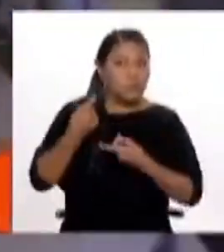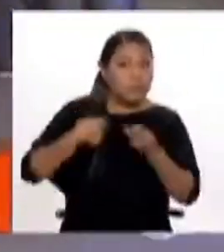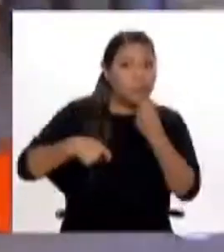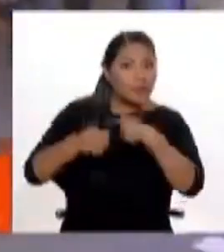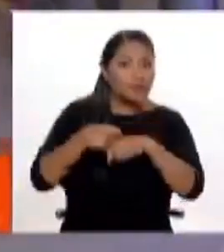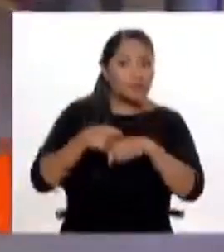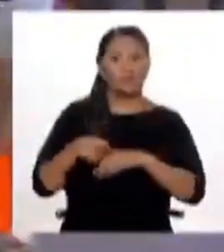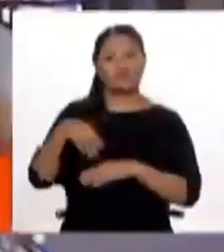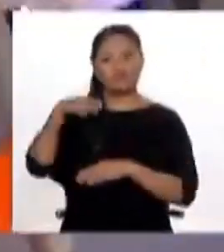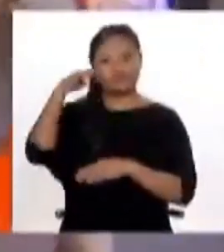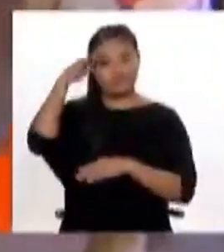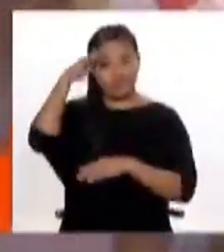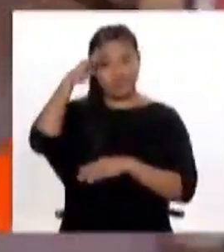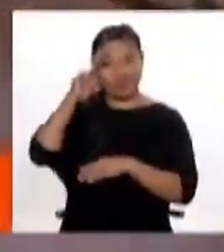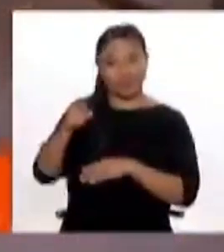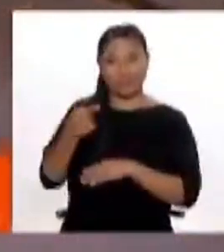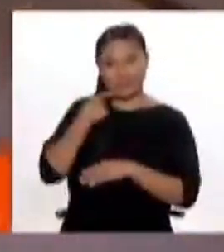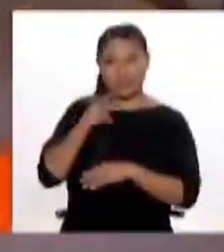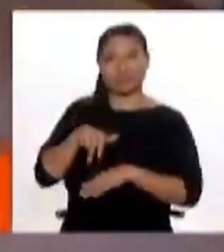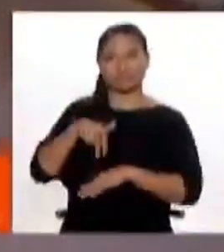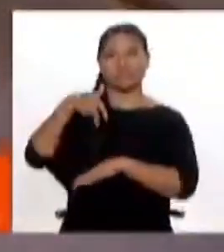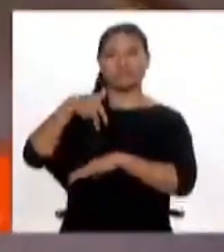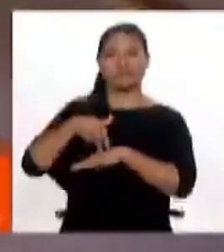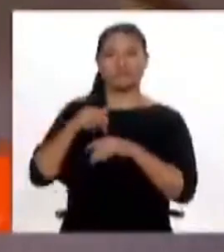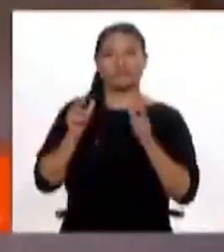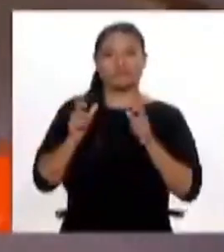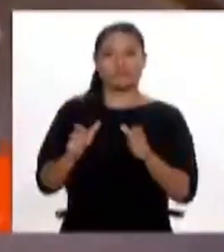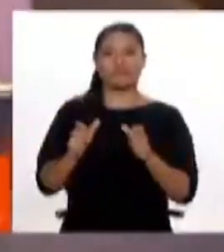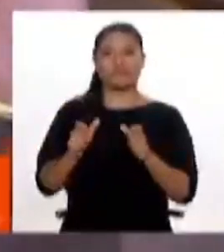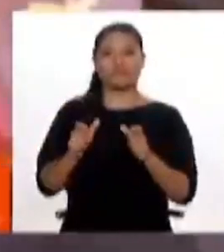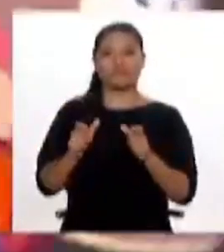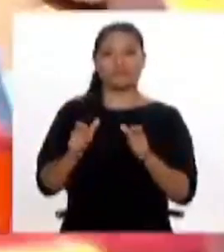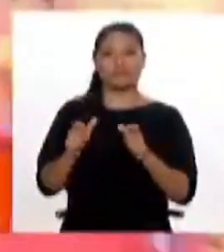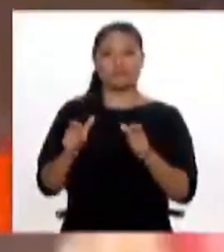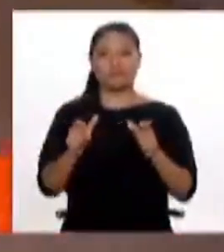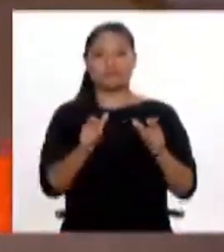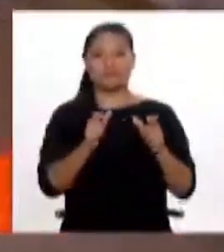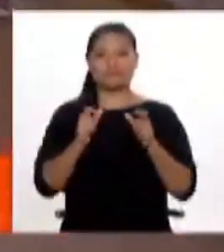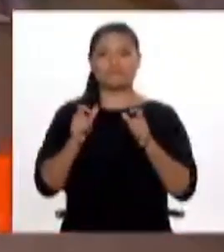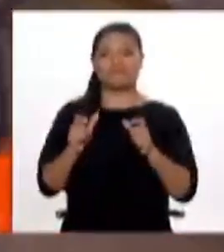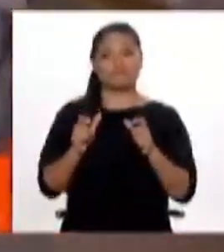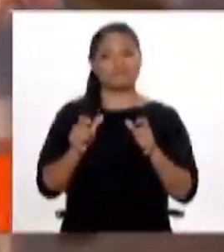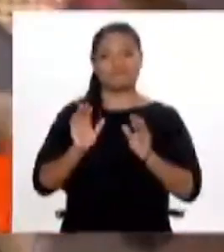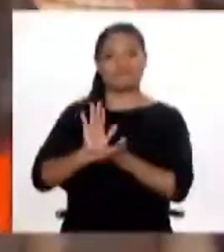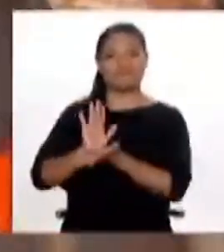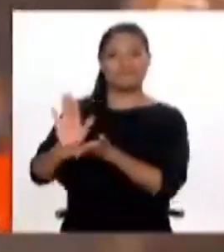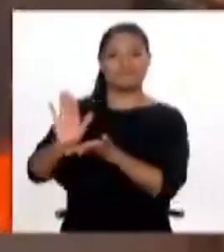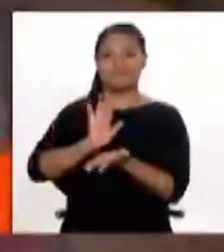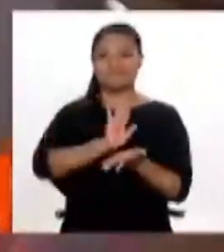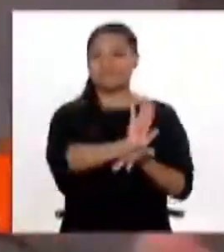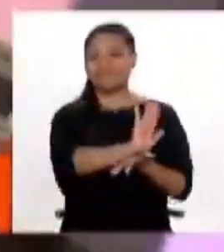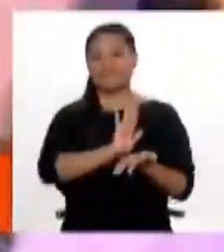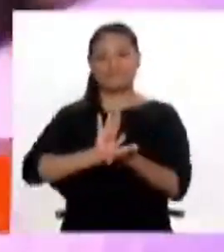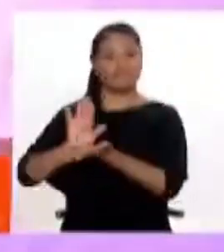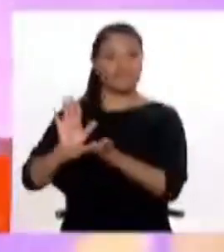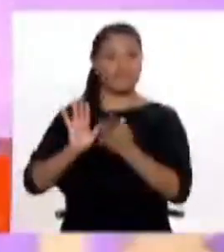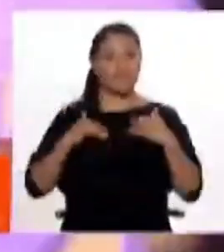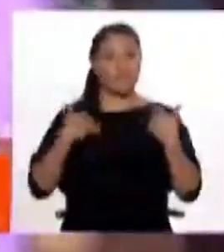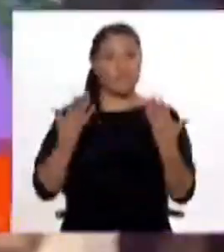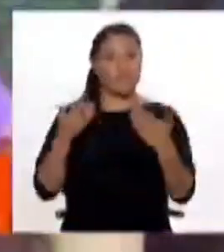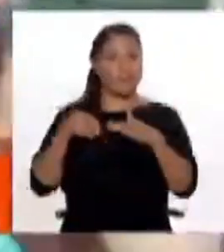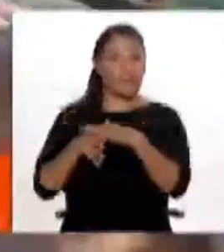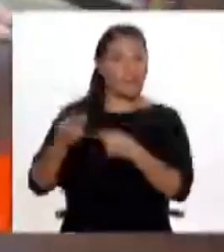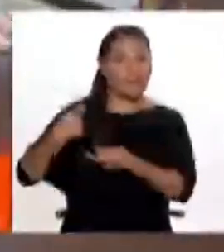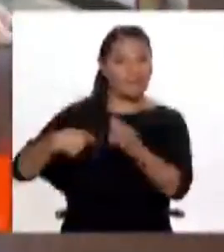la Policía Nacional está todavía resguardando las calles e impidiendo que los ambulantes puedan ingresar